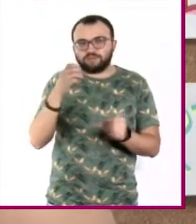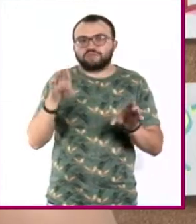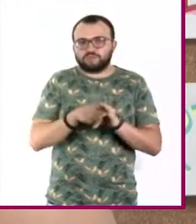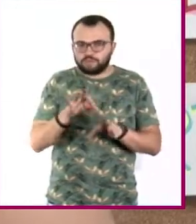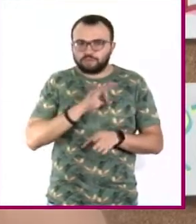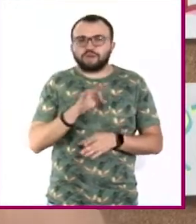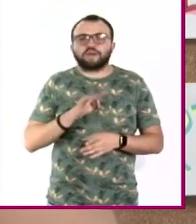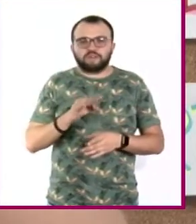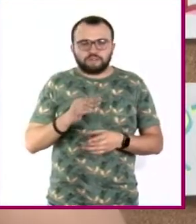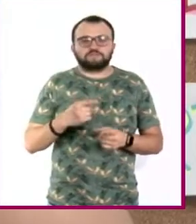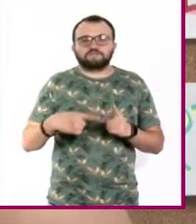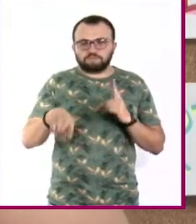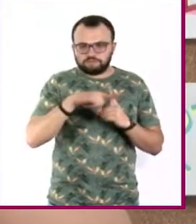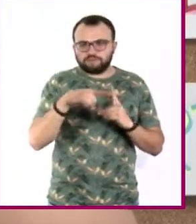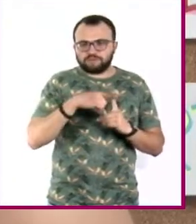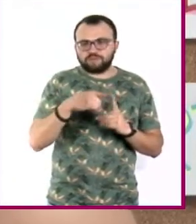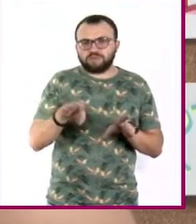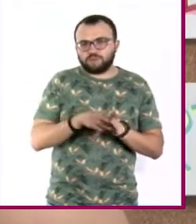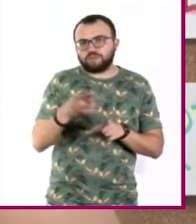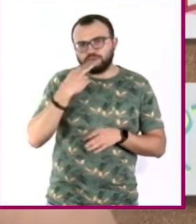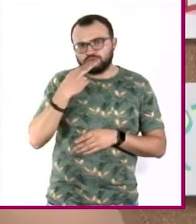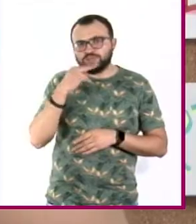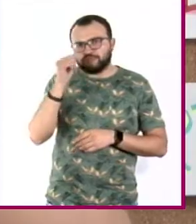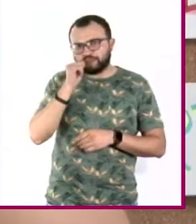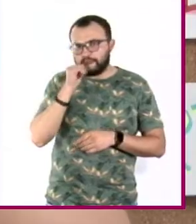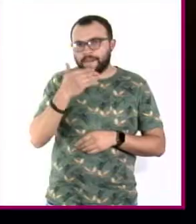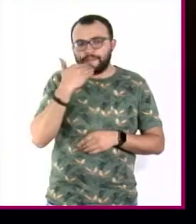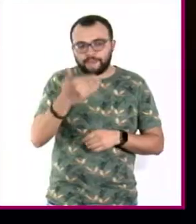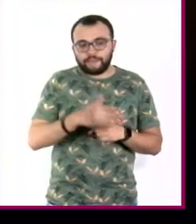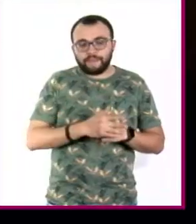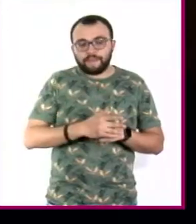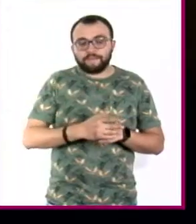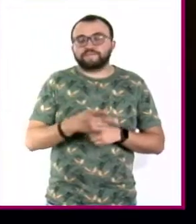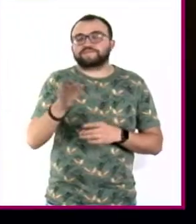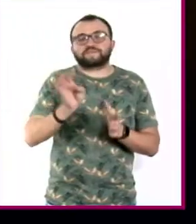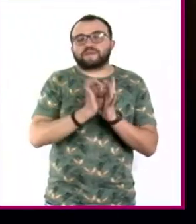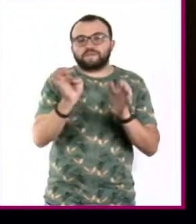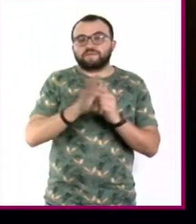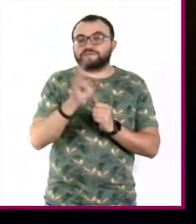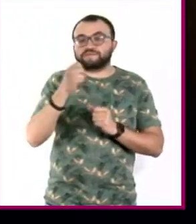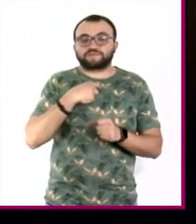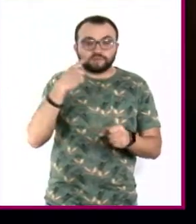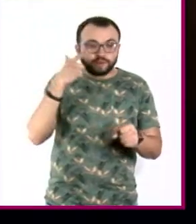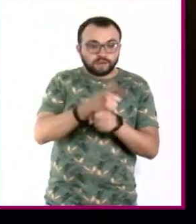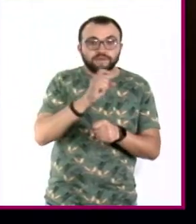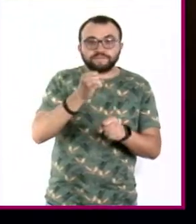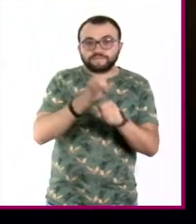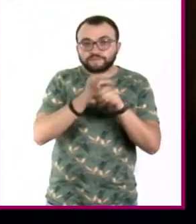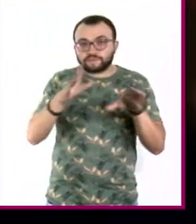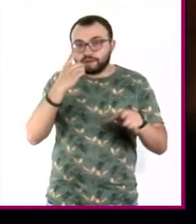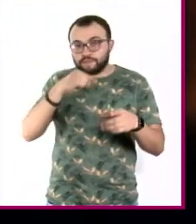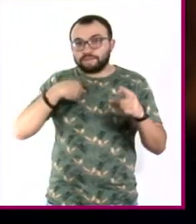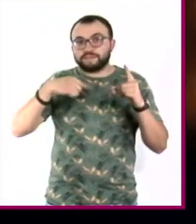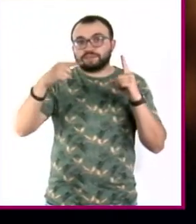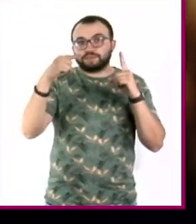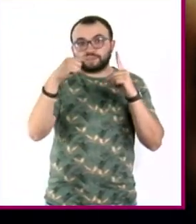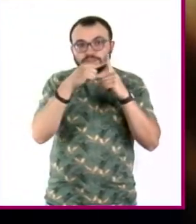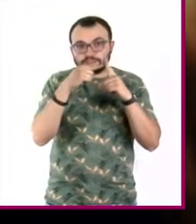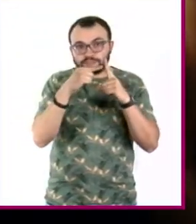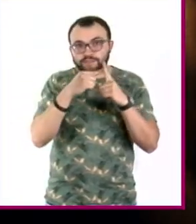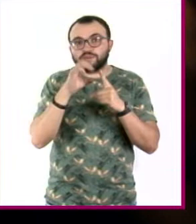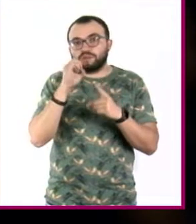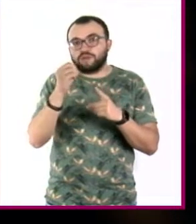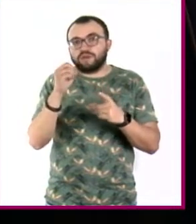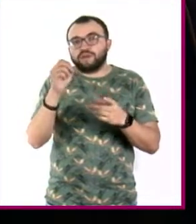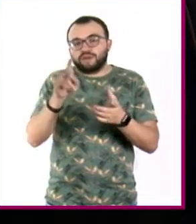enriquecedor y positivo en el caso de usarlo de forma constructiva. Por ejemplo, cuando encontramos información para nuestras tareas y artículos del periódico, o